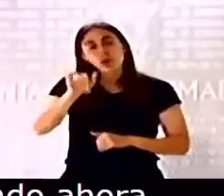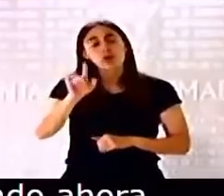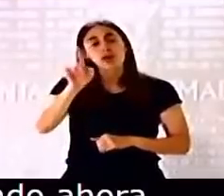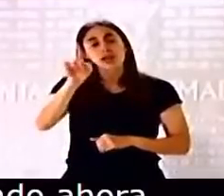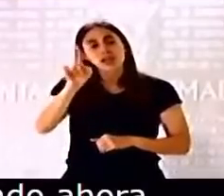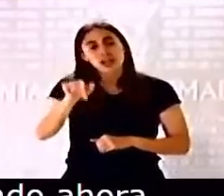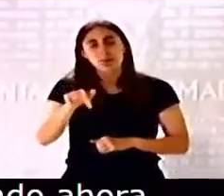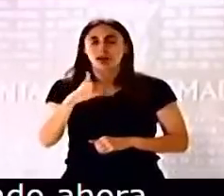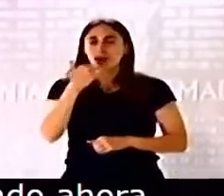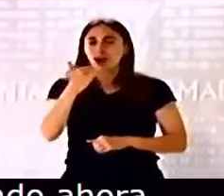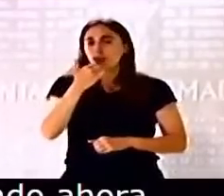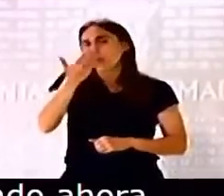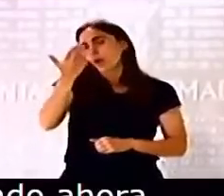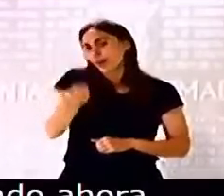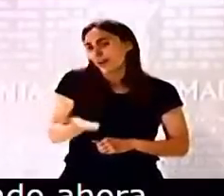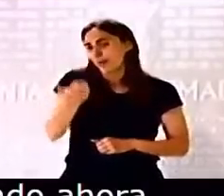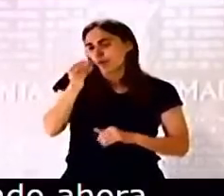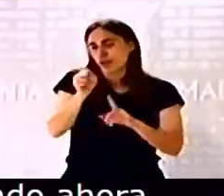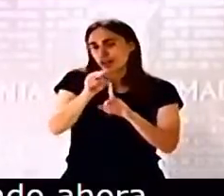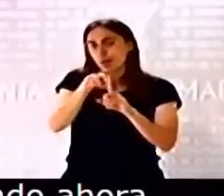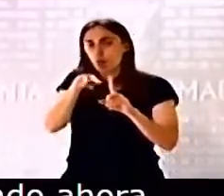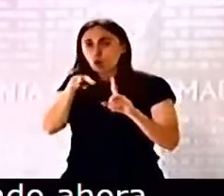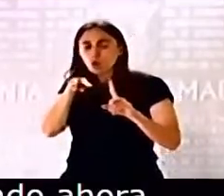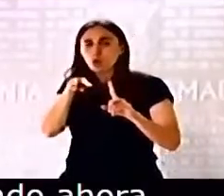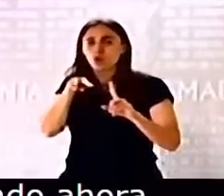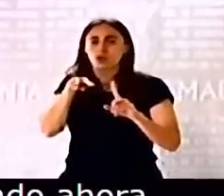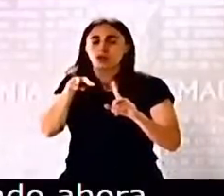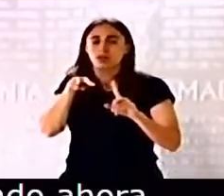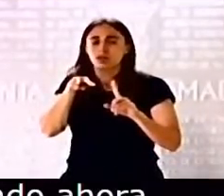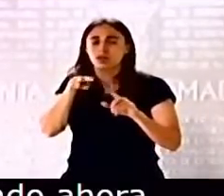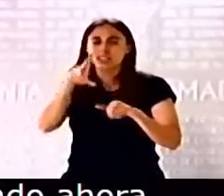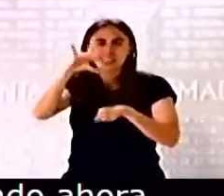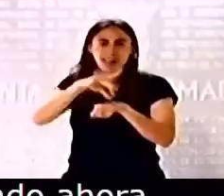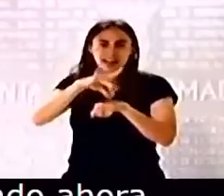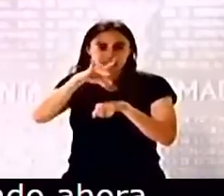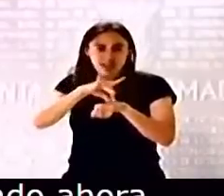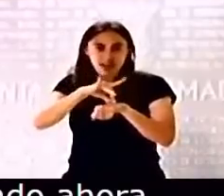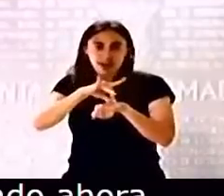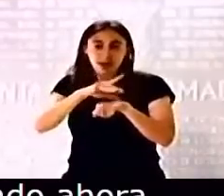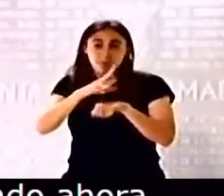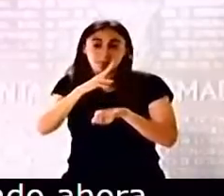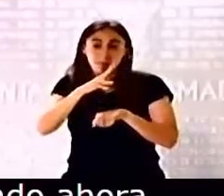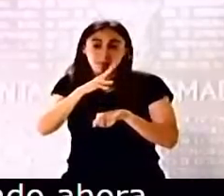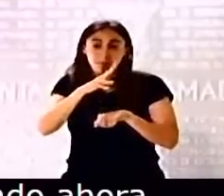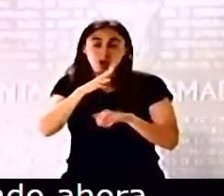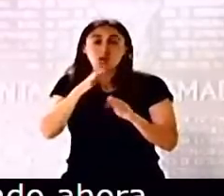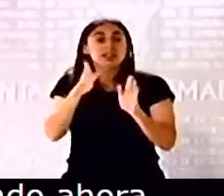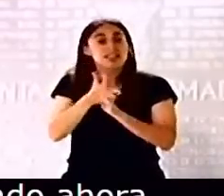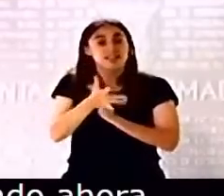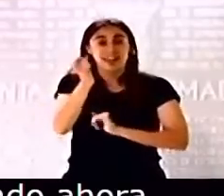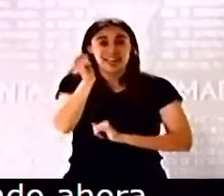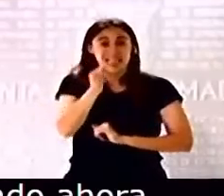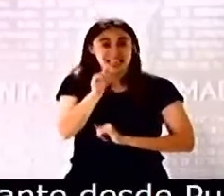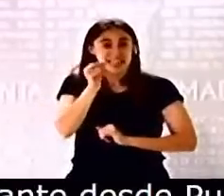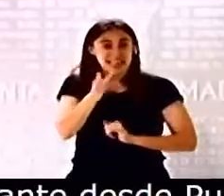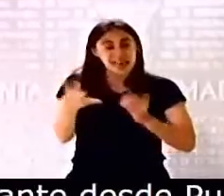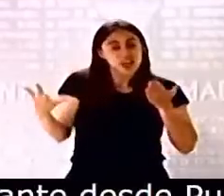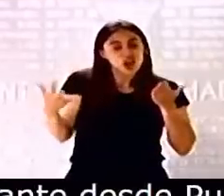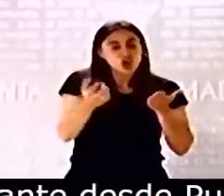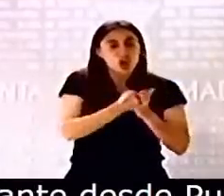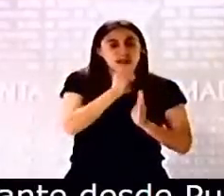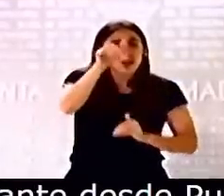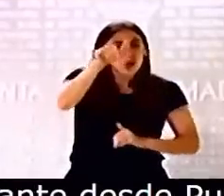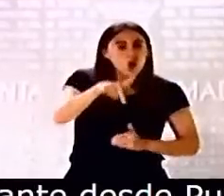un hecho relevante desde el punto de vista epidemiológico, al que no toda la incidencia que damos hoy se la podemos achacar